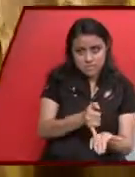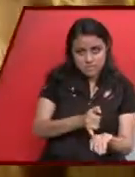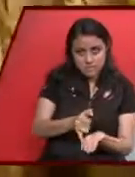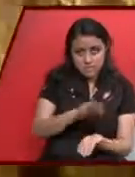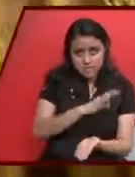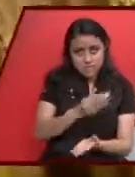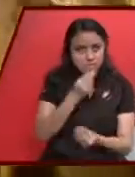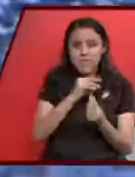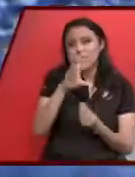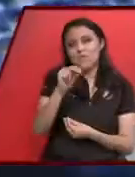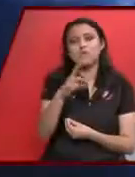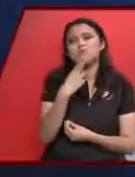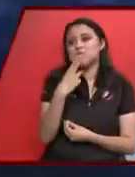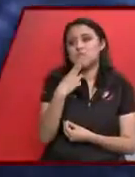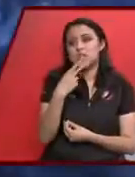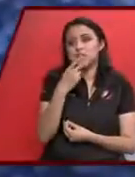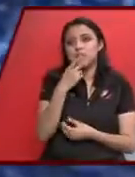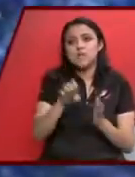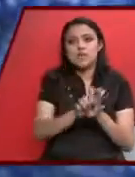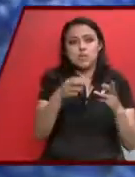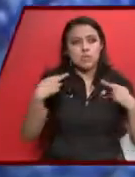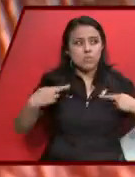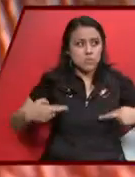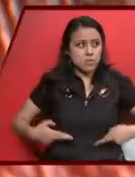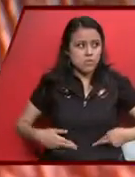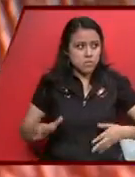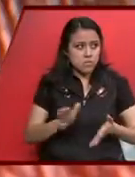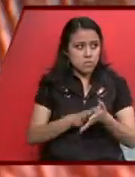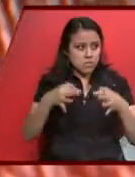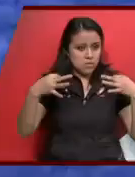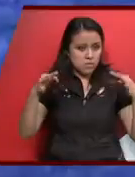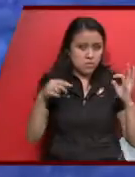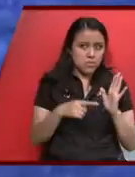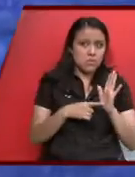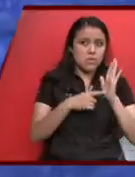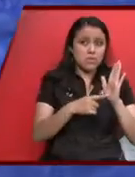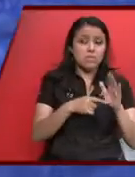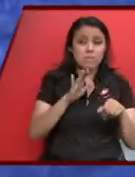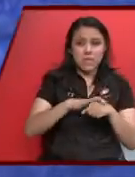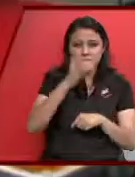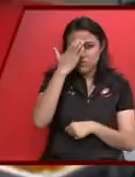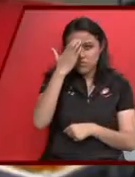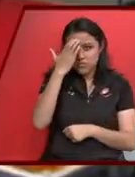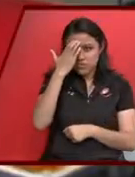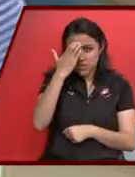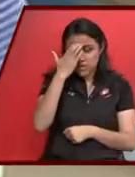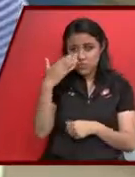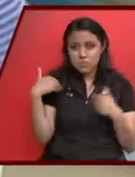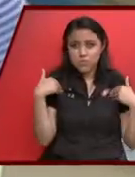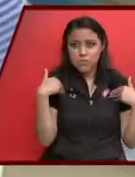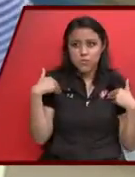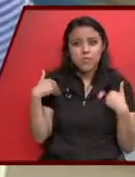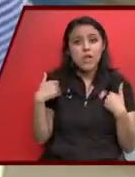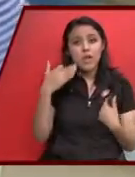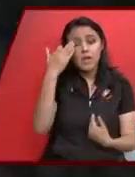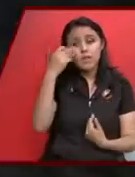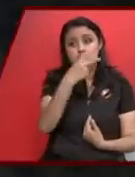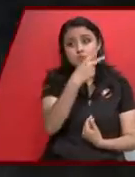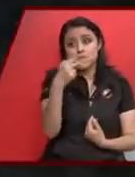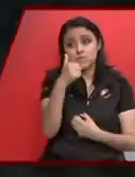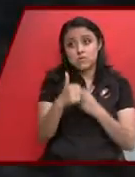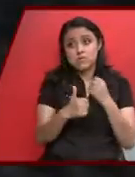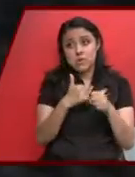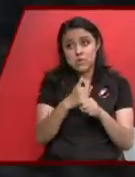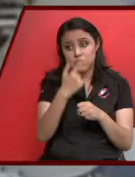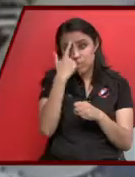comer a la gente. Se dice que una prenda hecha de poliéster, la fibra más popular y utilizada para la moda, tarda hasta 200 años